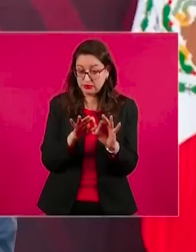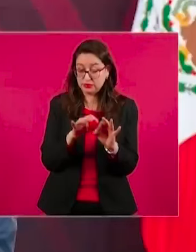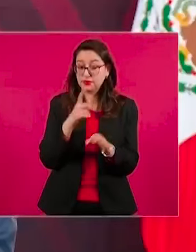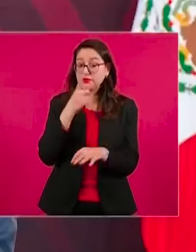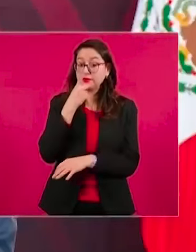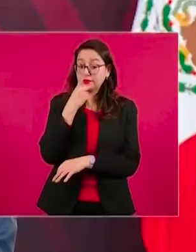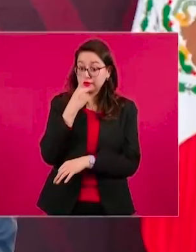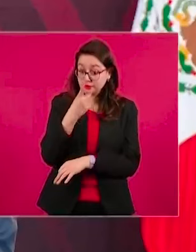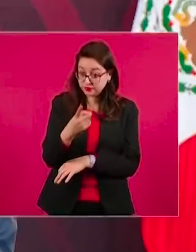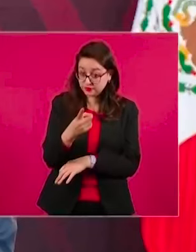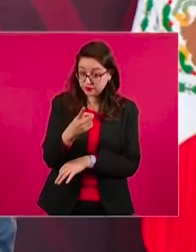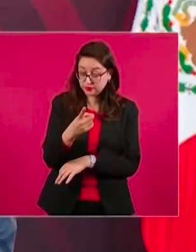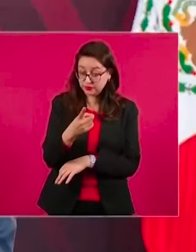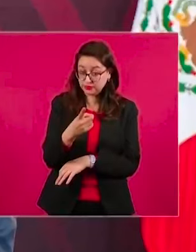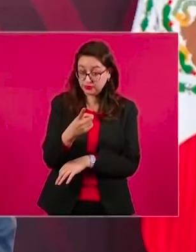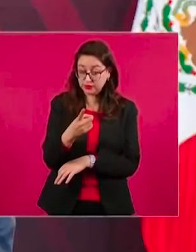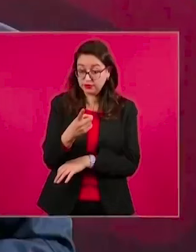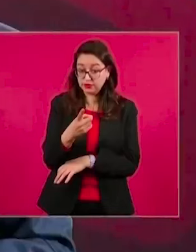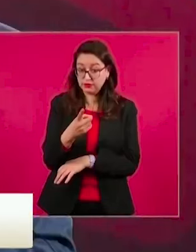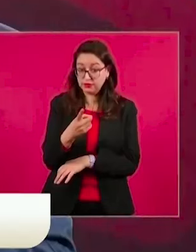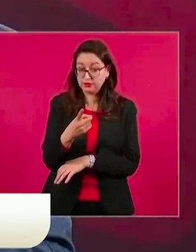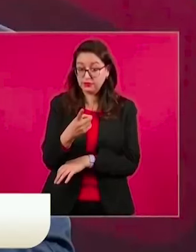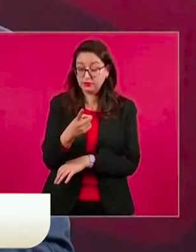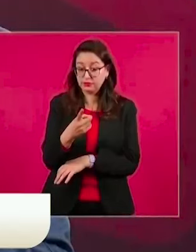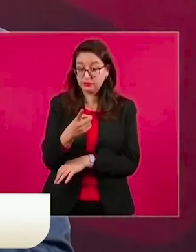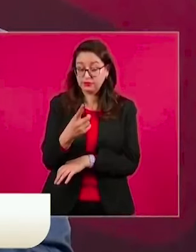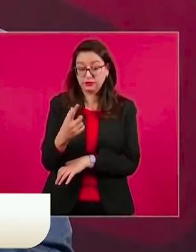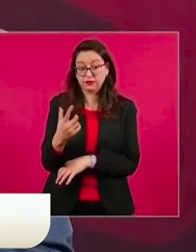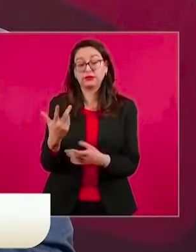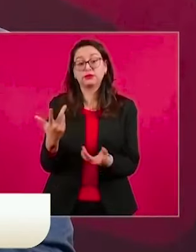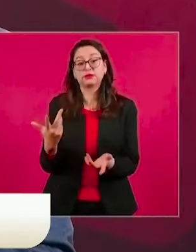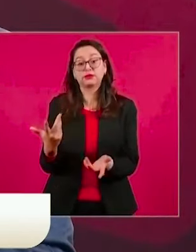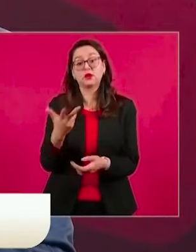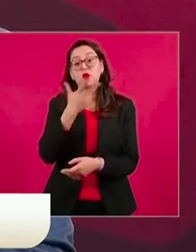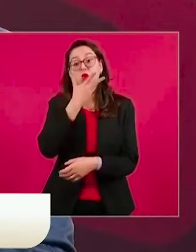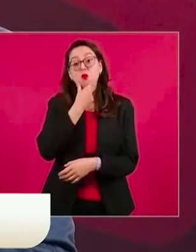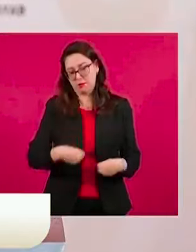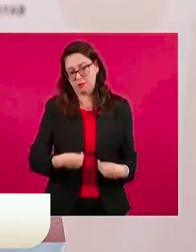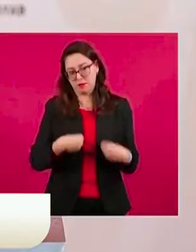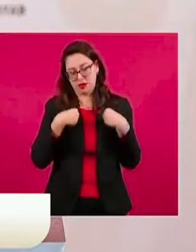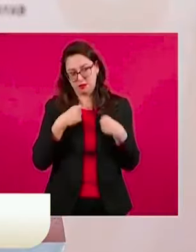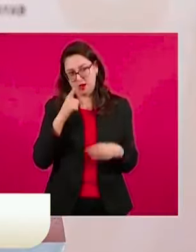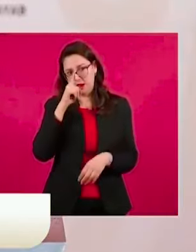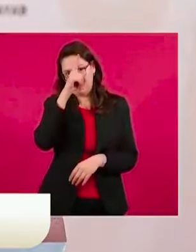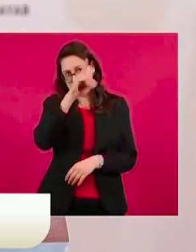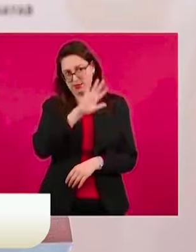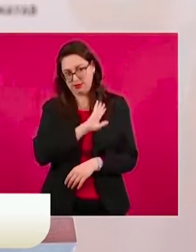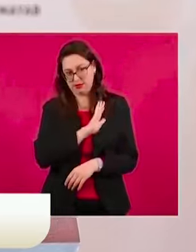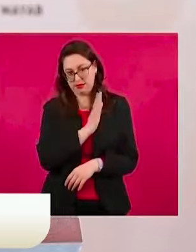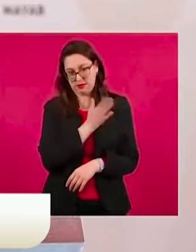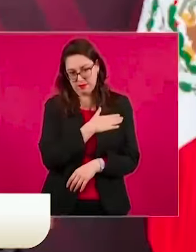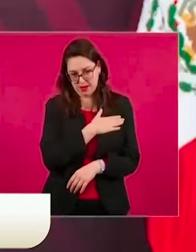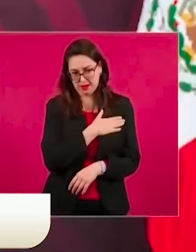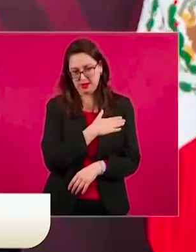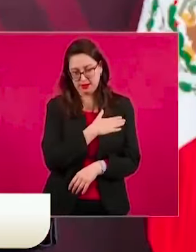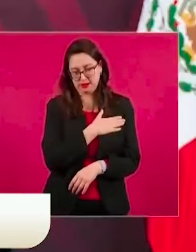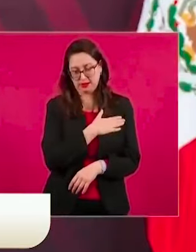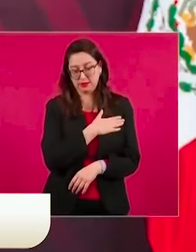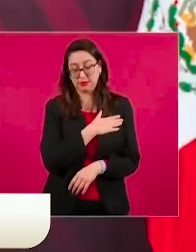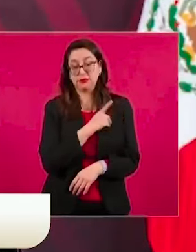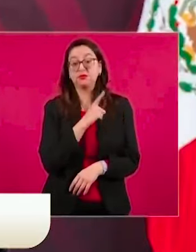de decirlo hasta Calderón que está en España ya